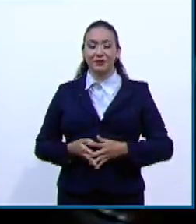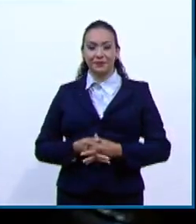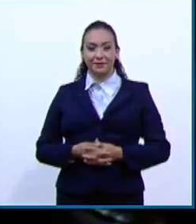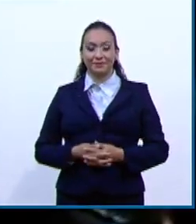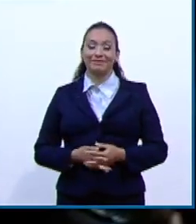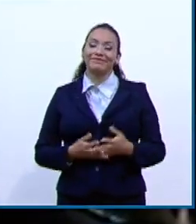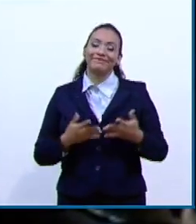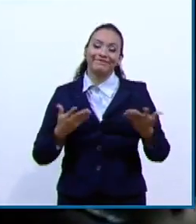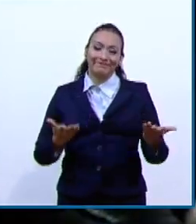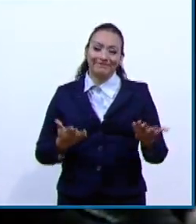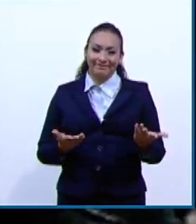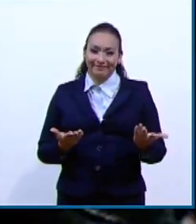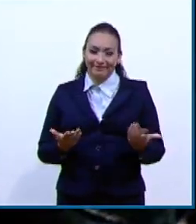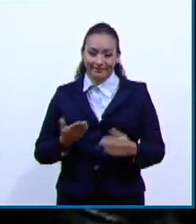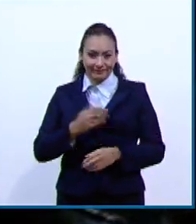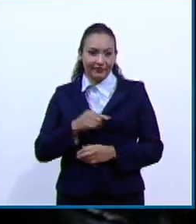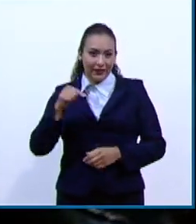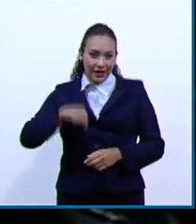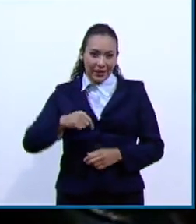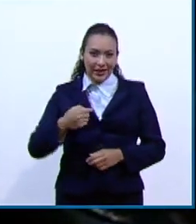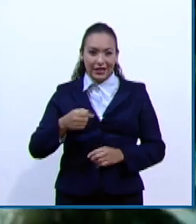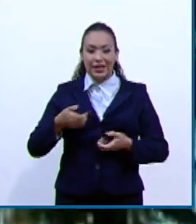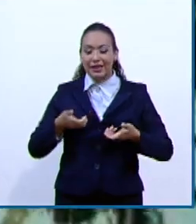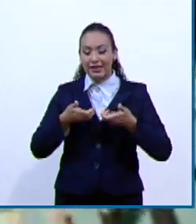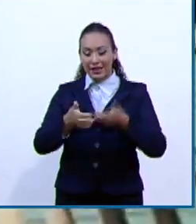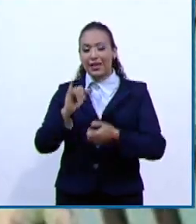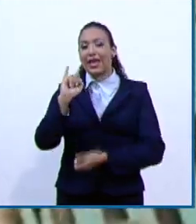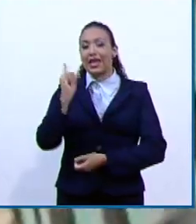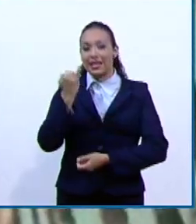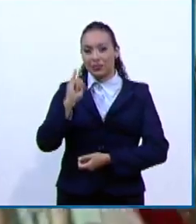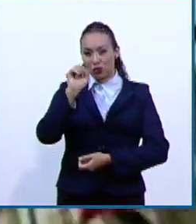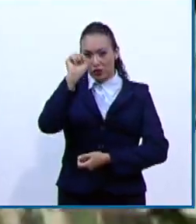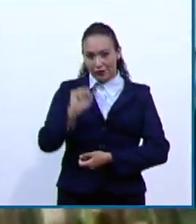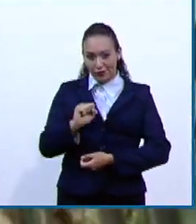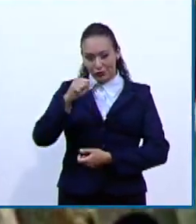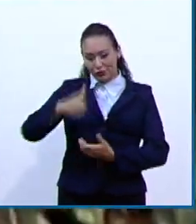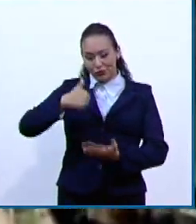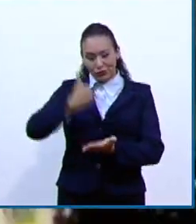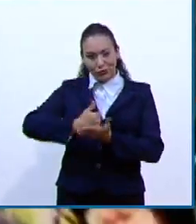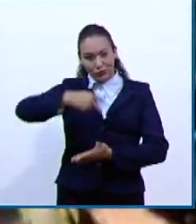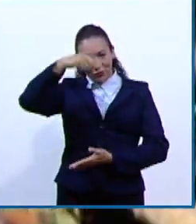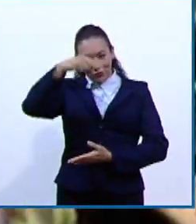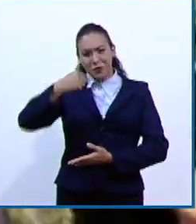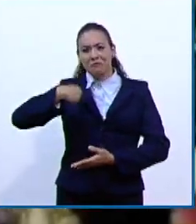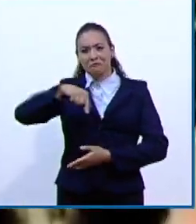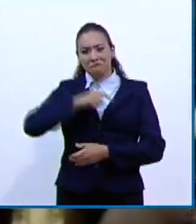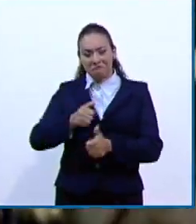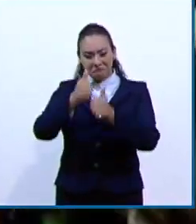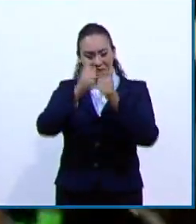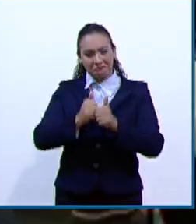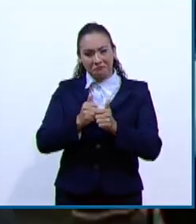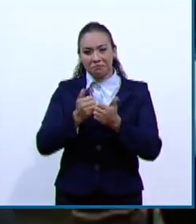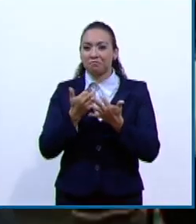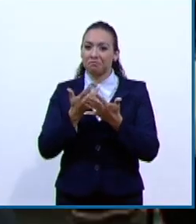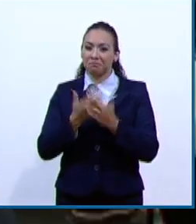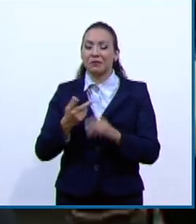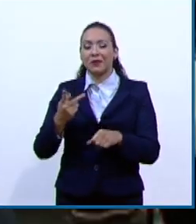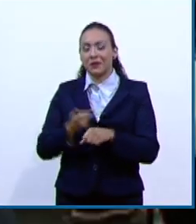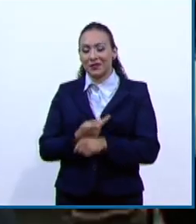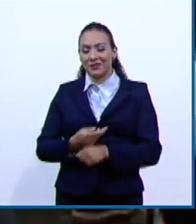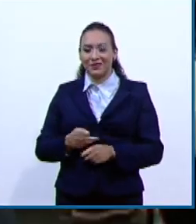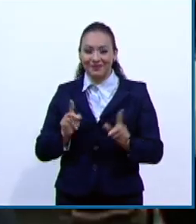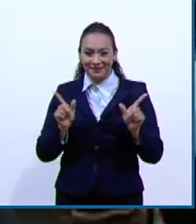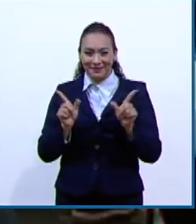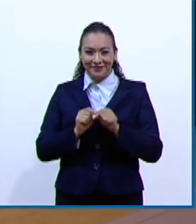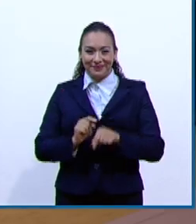Pues así las cosas aquí en Insurgente Sur, en la Ciudad de México. Nosotros seguimos pendientes. Hasta aquí mi reporte.